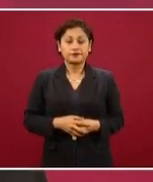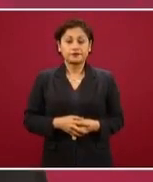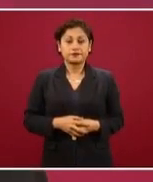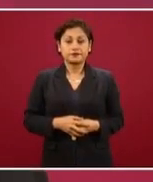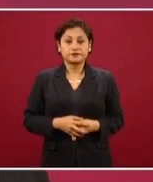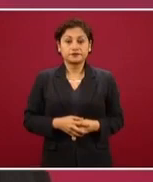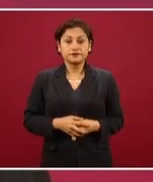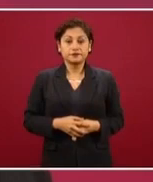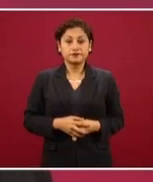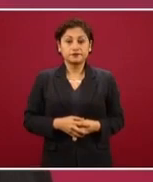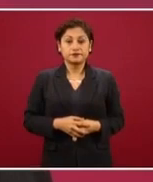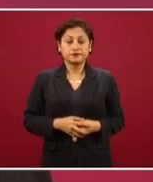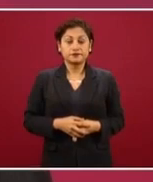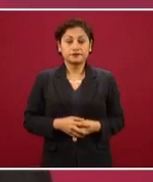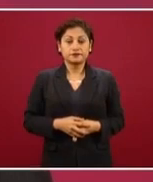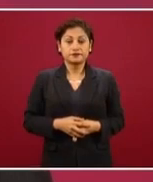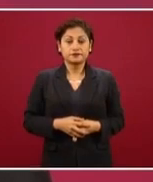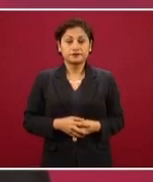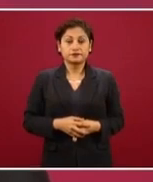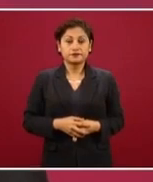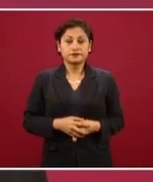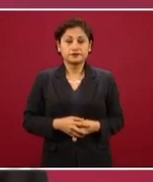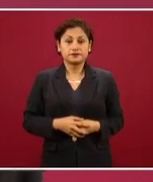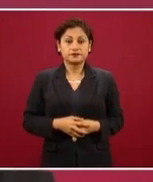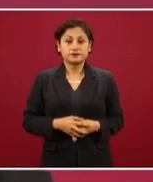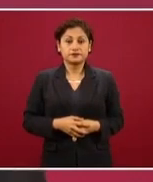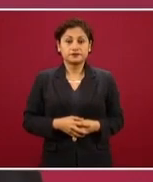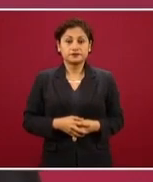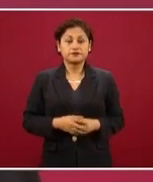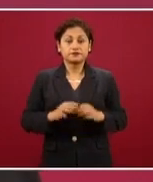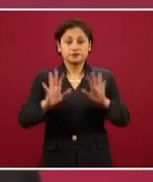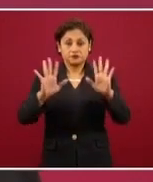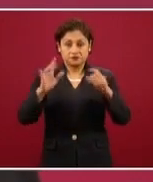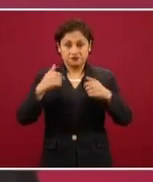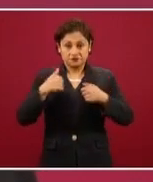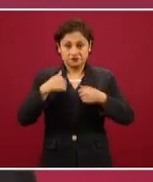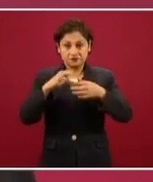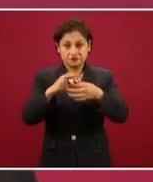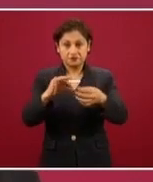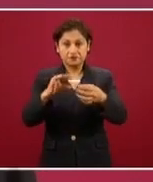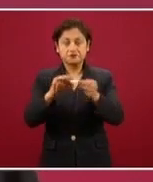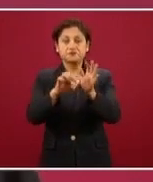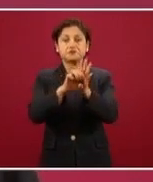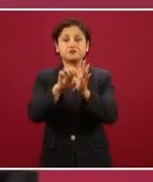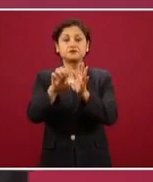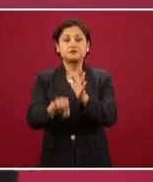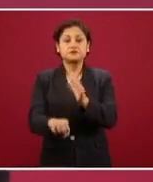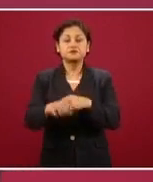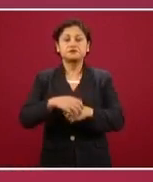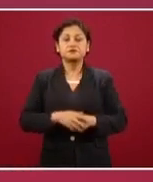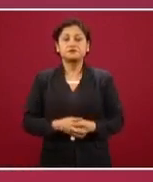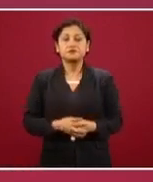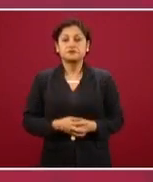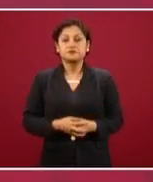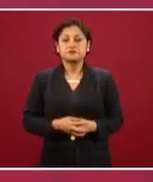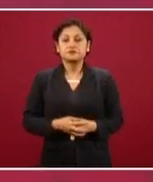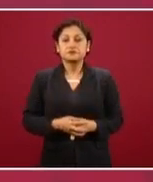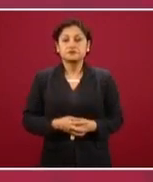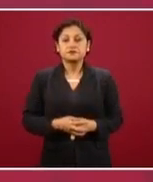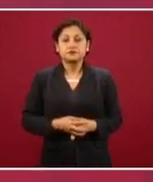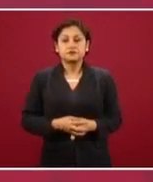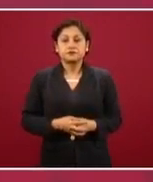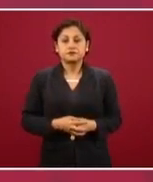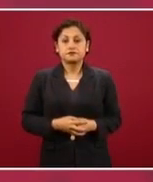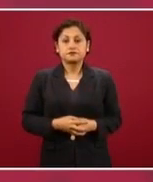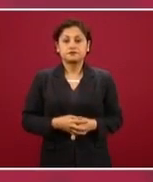Y voy a poner un ejemplo. el mejor servicio de